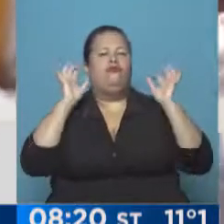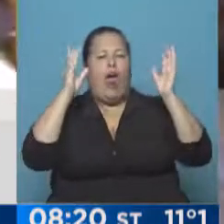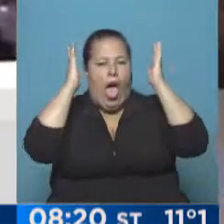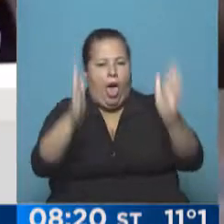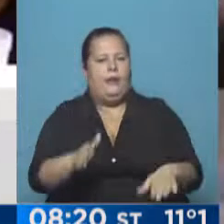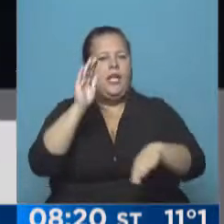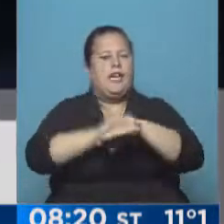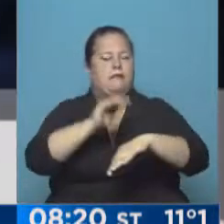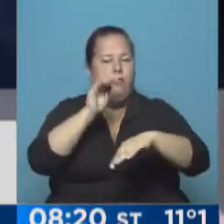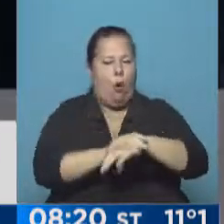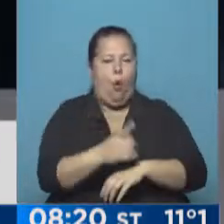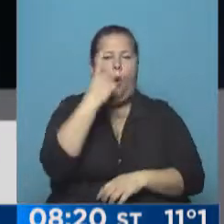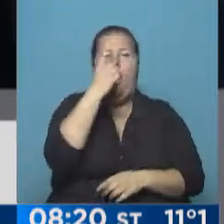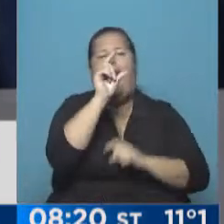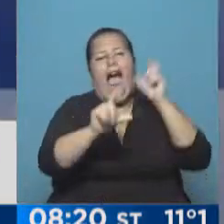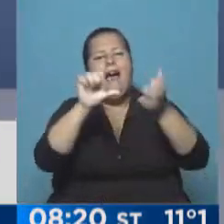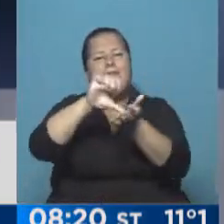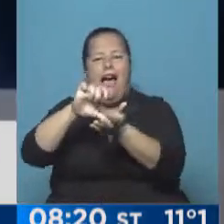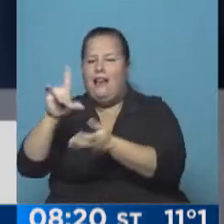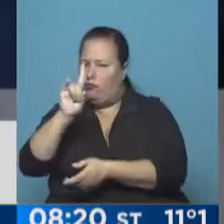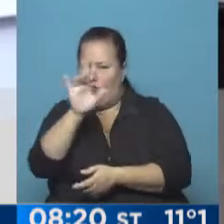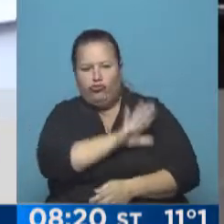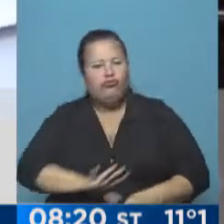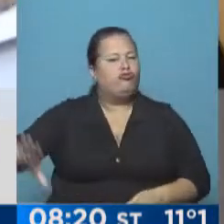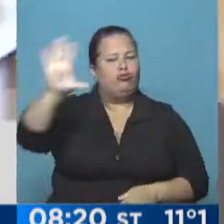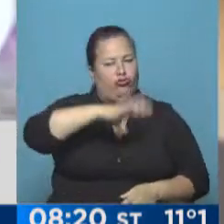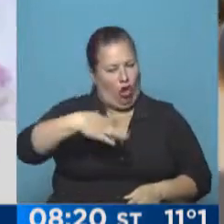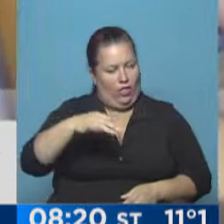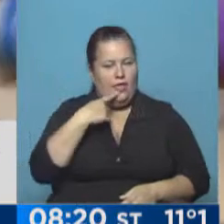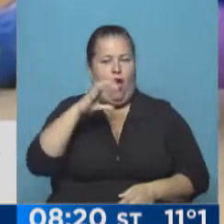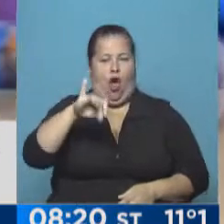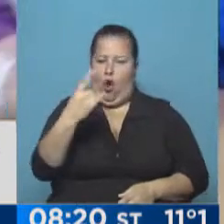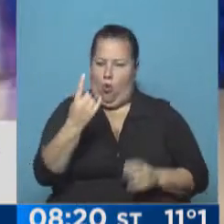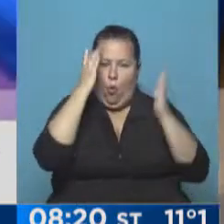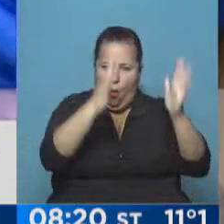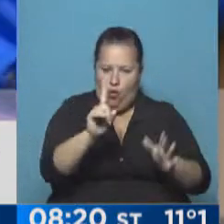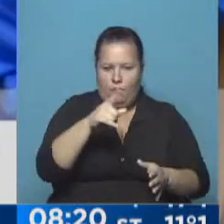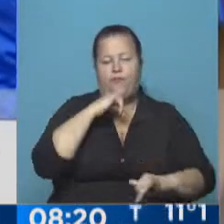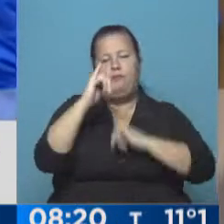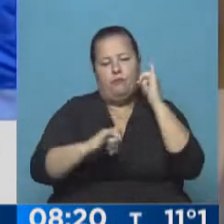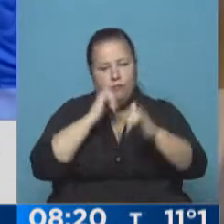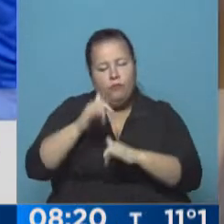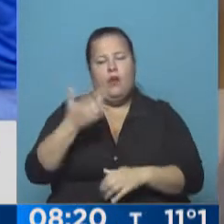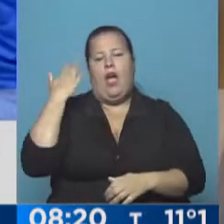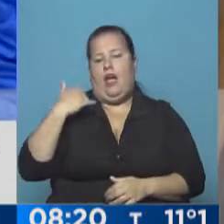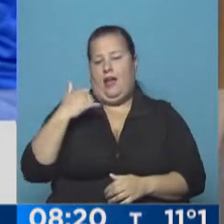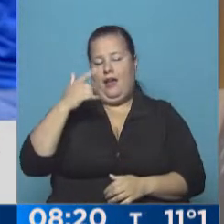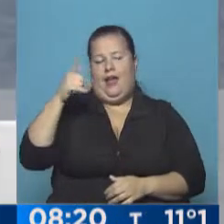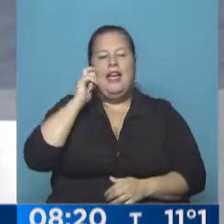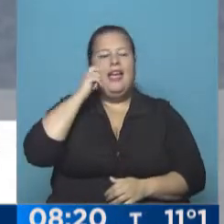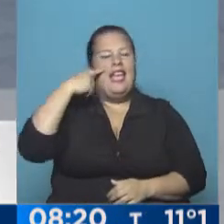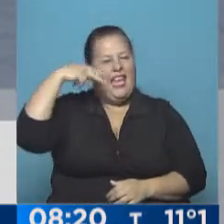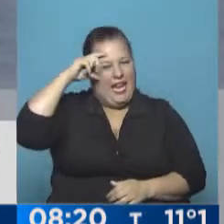en la responsabilidad de unos pocos países de la Unión, advirtió la ONU en una declaración dada a conocer en